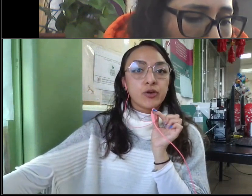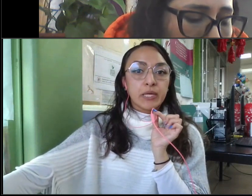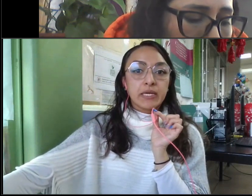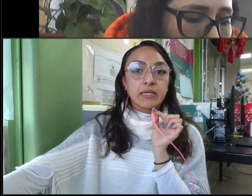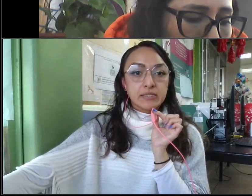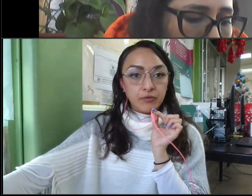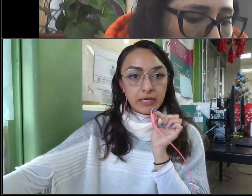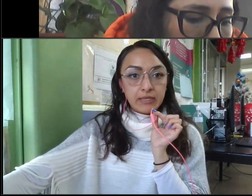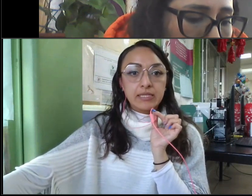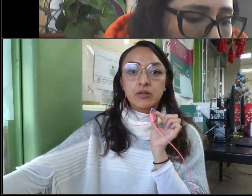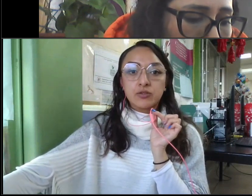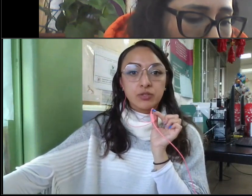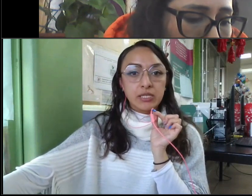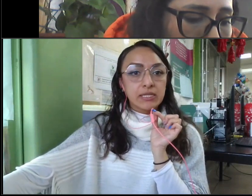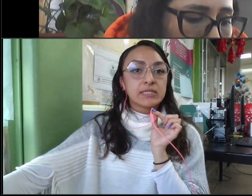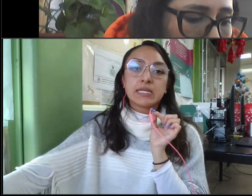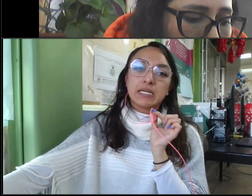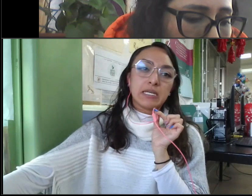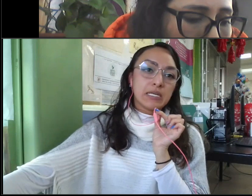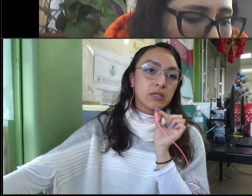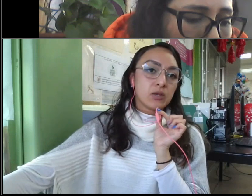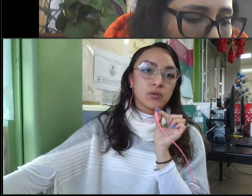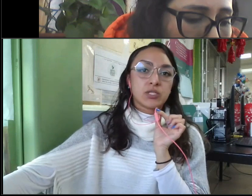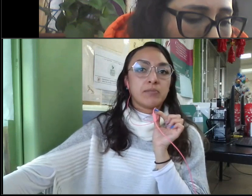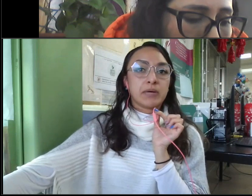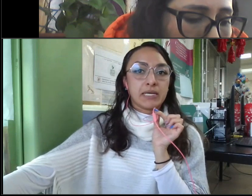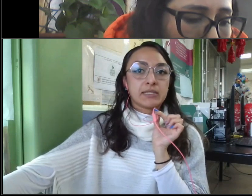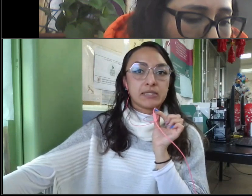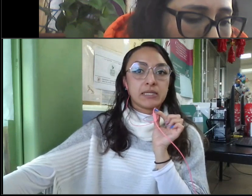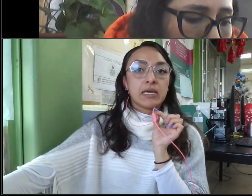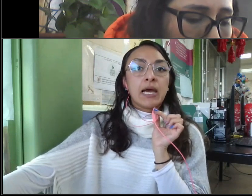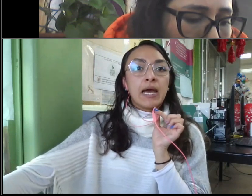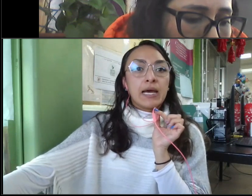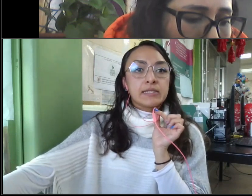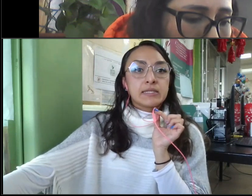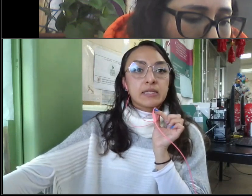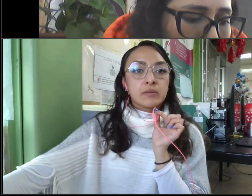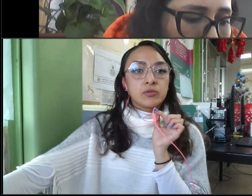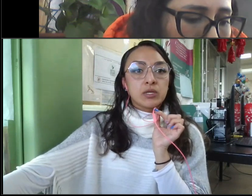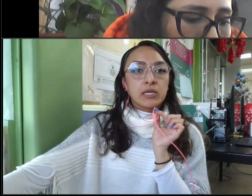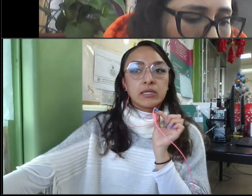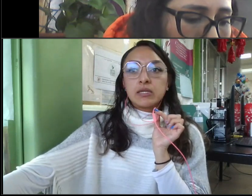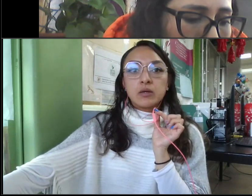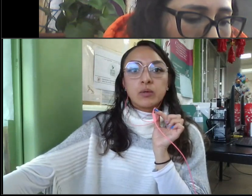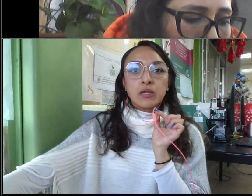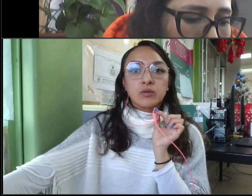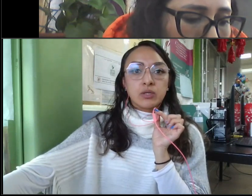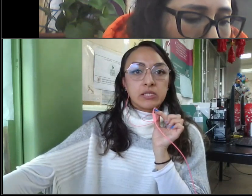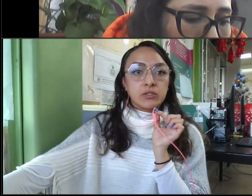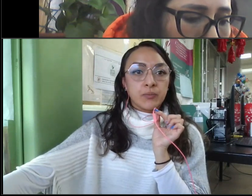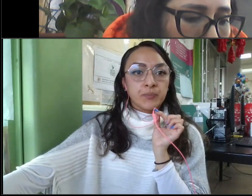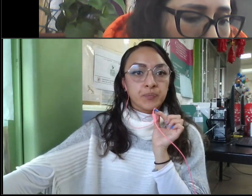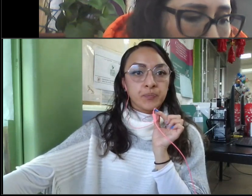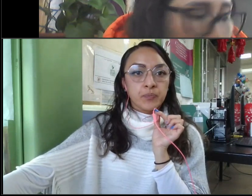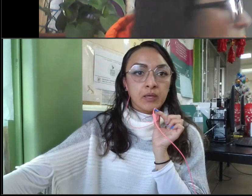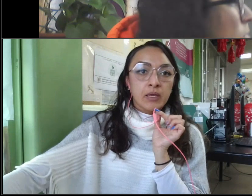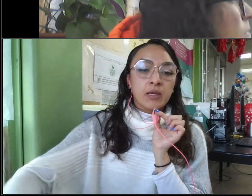discriminación solo viene desde fuera, desde los oyentes, y no siempre es así. Ahí sí tenemos que tener cuidado con